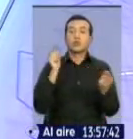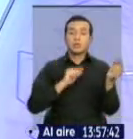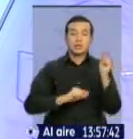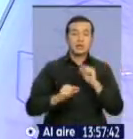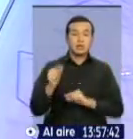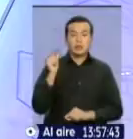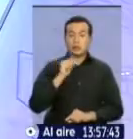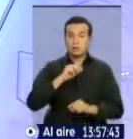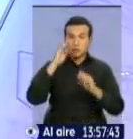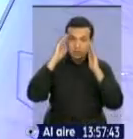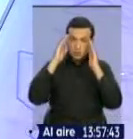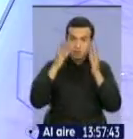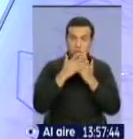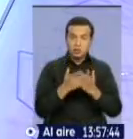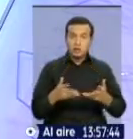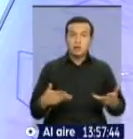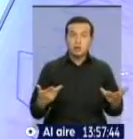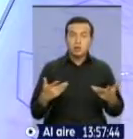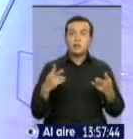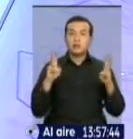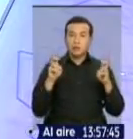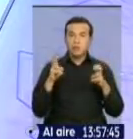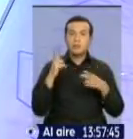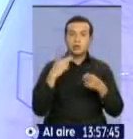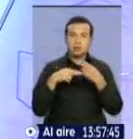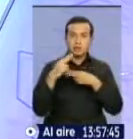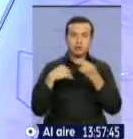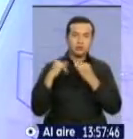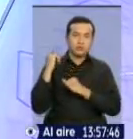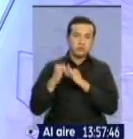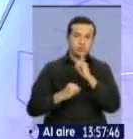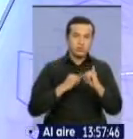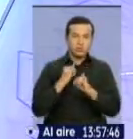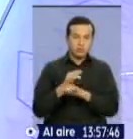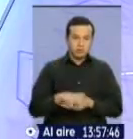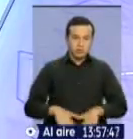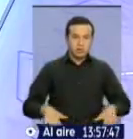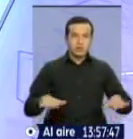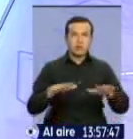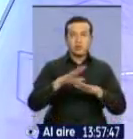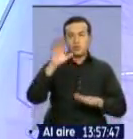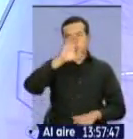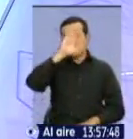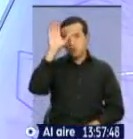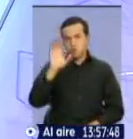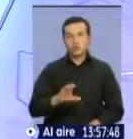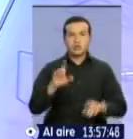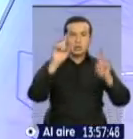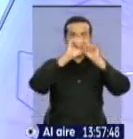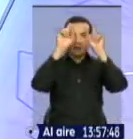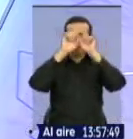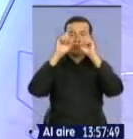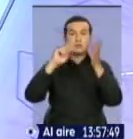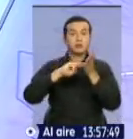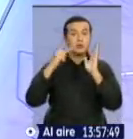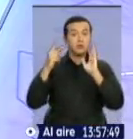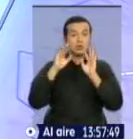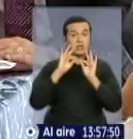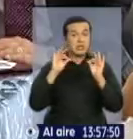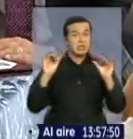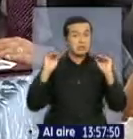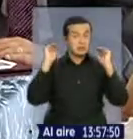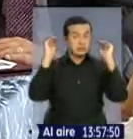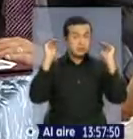que será destinada principalmente al mercado internacional. En la sede del Litoral se asentarán empresas con base tecnológica.